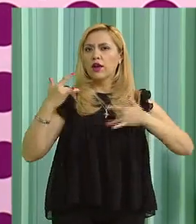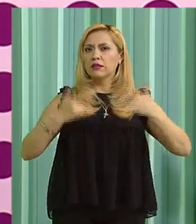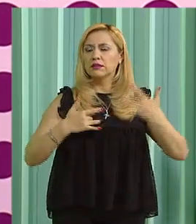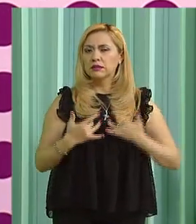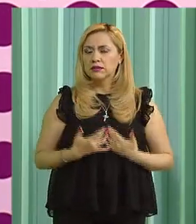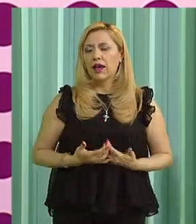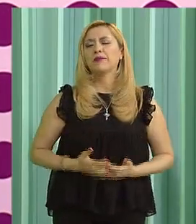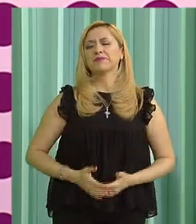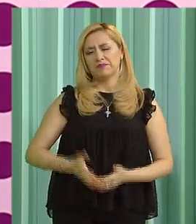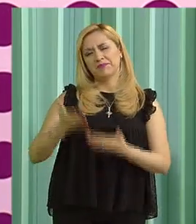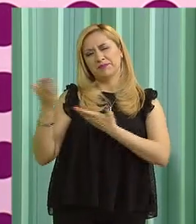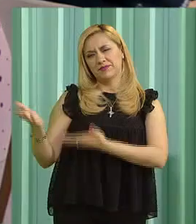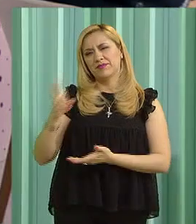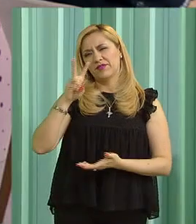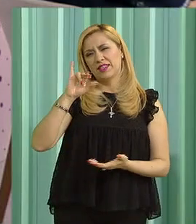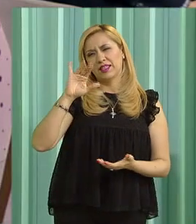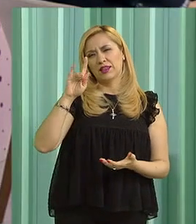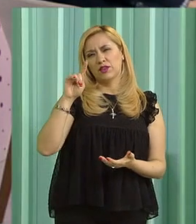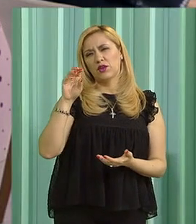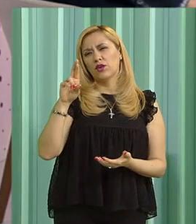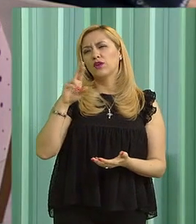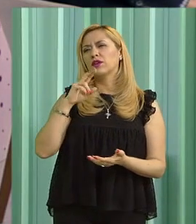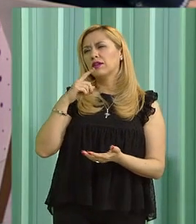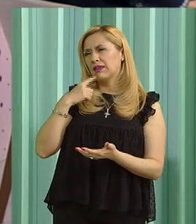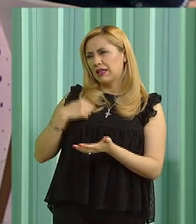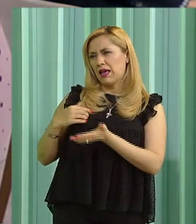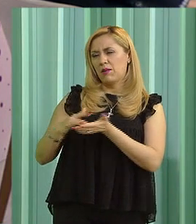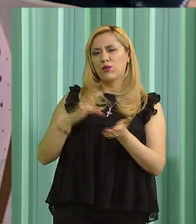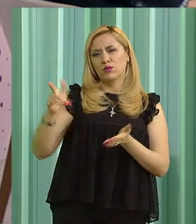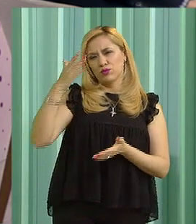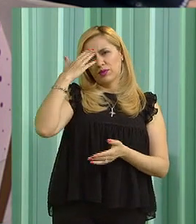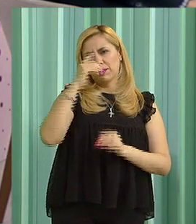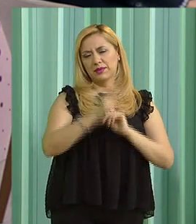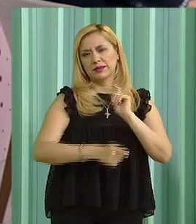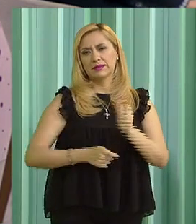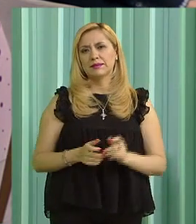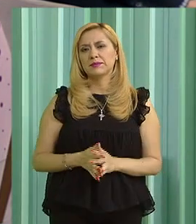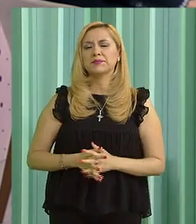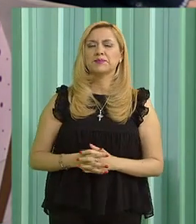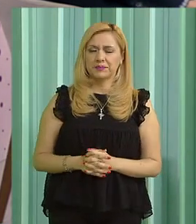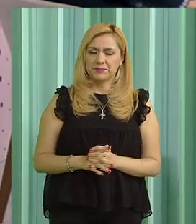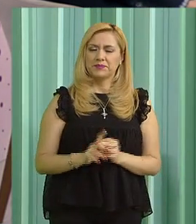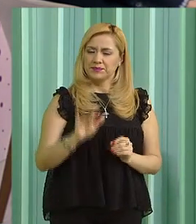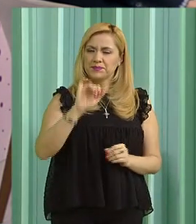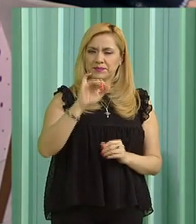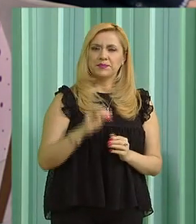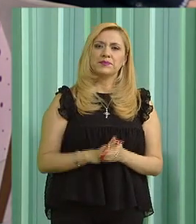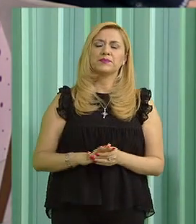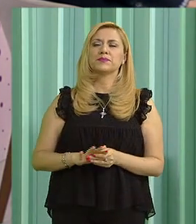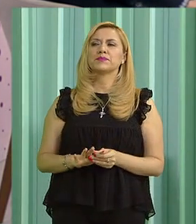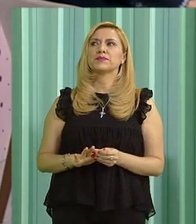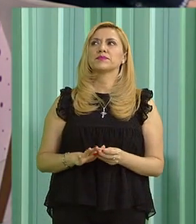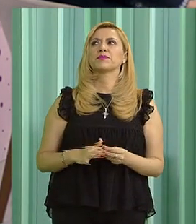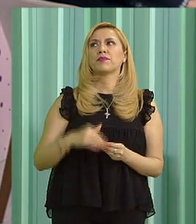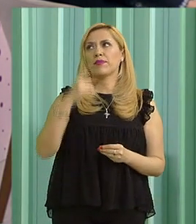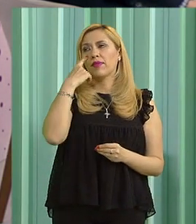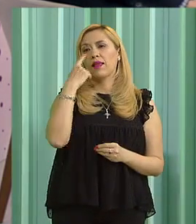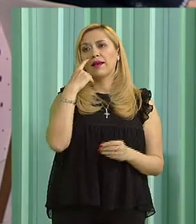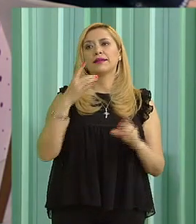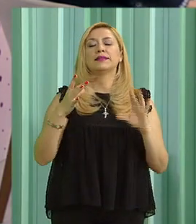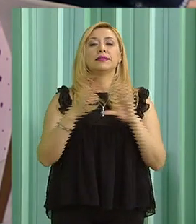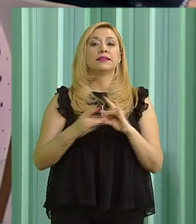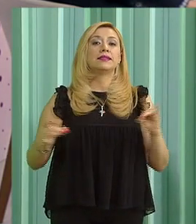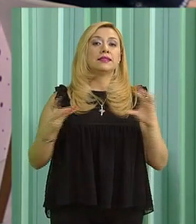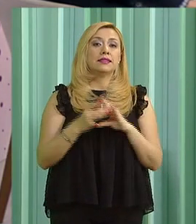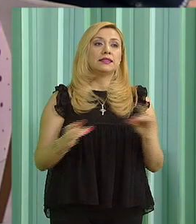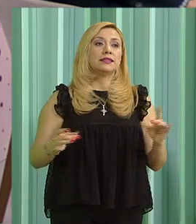para eso, Víctor, te pido por favor que nos apoyes con este concepto un poco. Claro que sí. Perdón, estamos hablando de